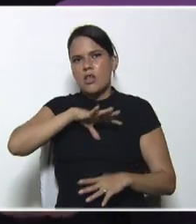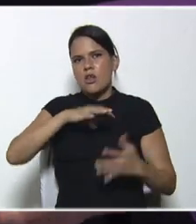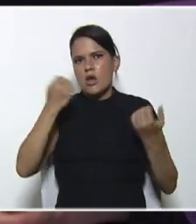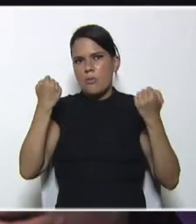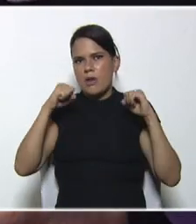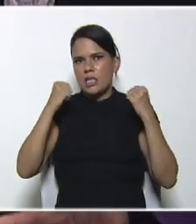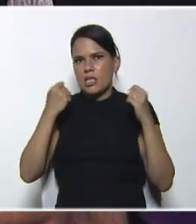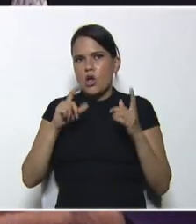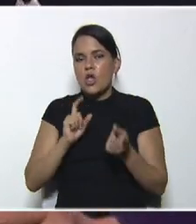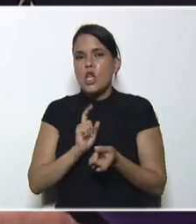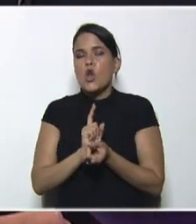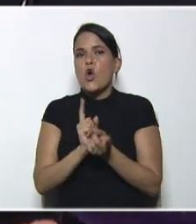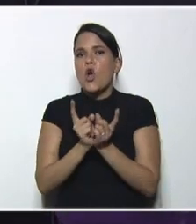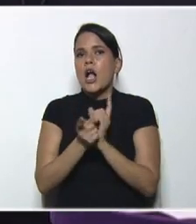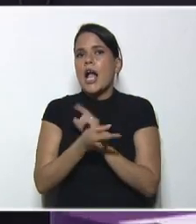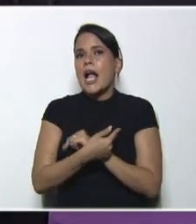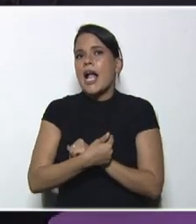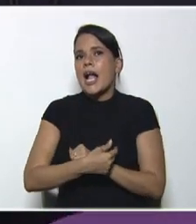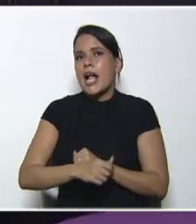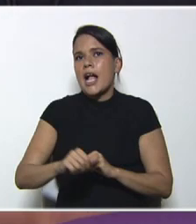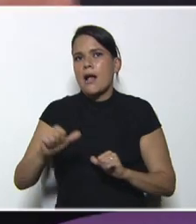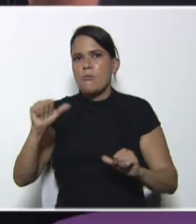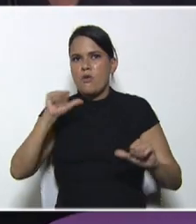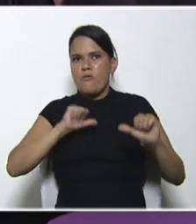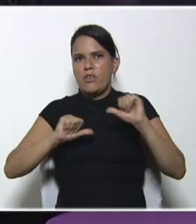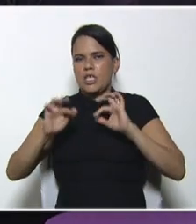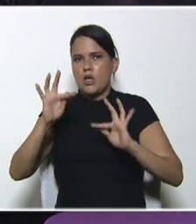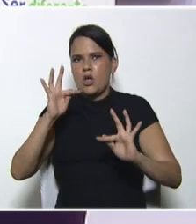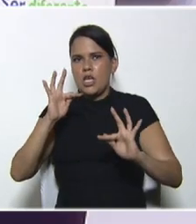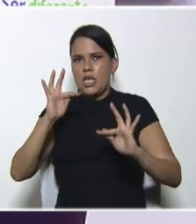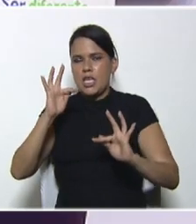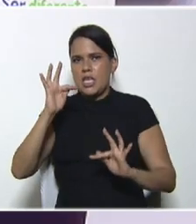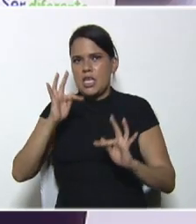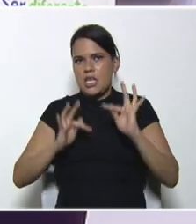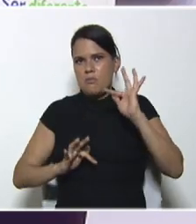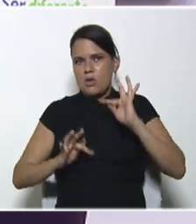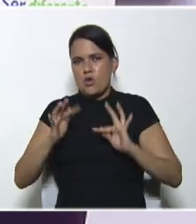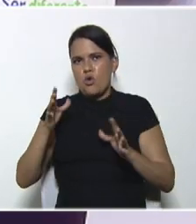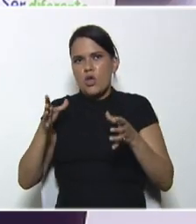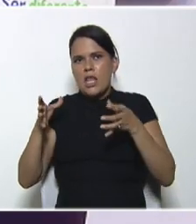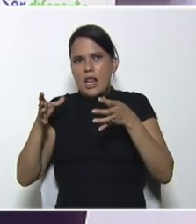la materia. Los agrupamos en cambios físicos,